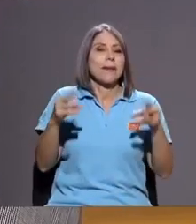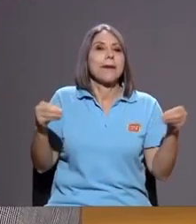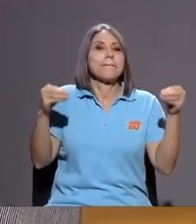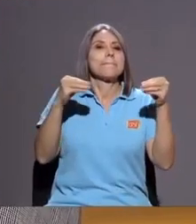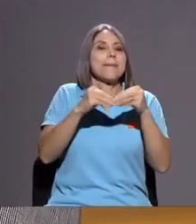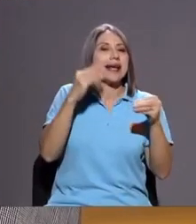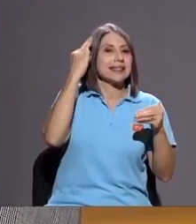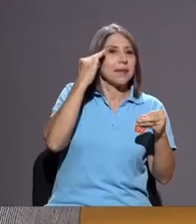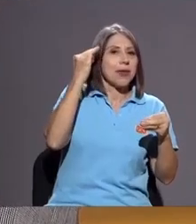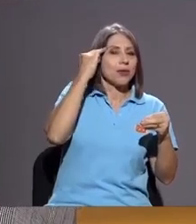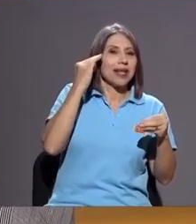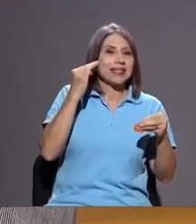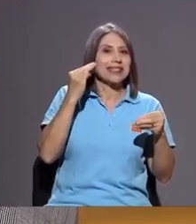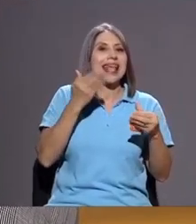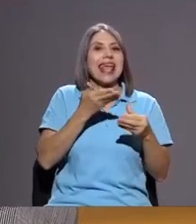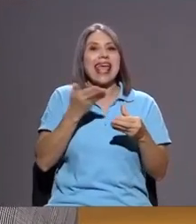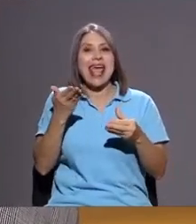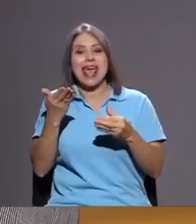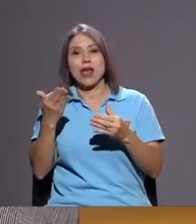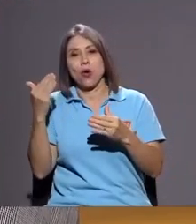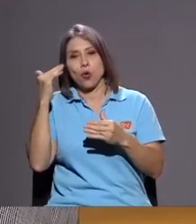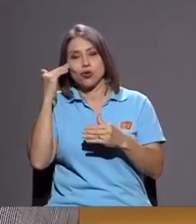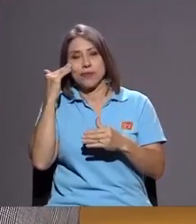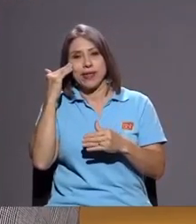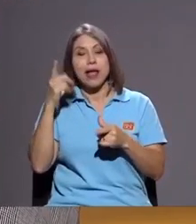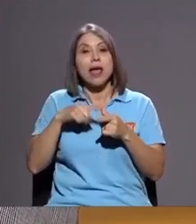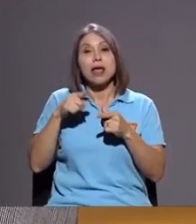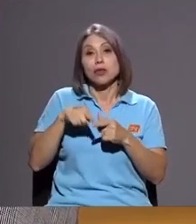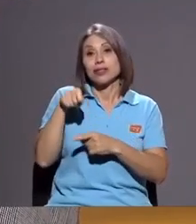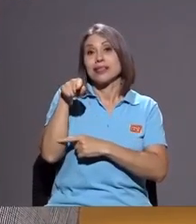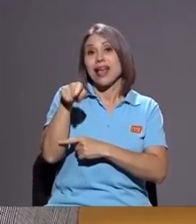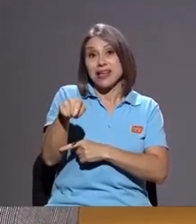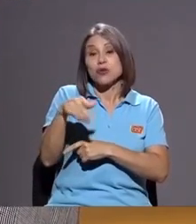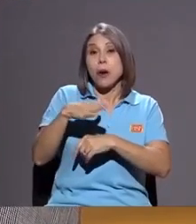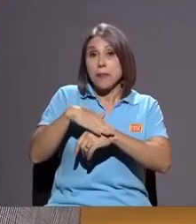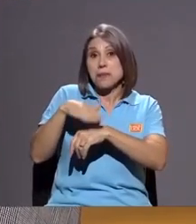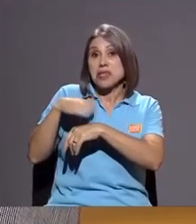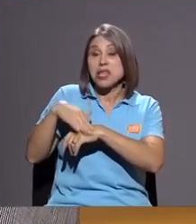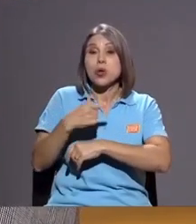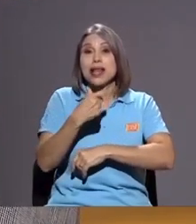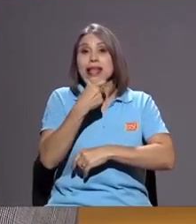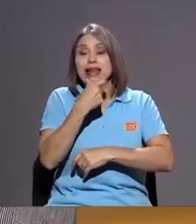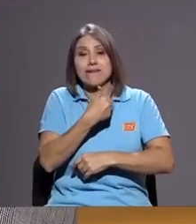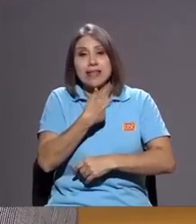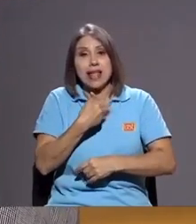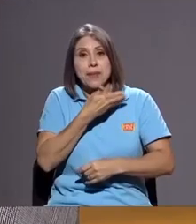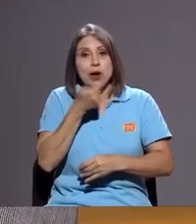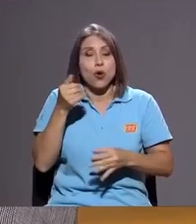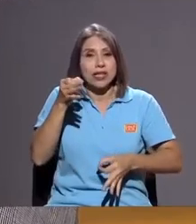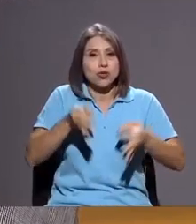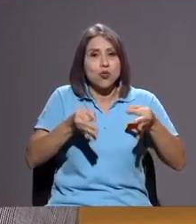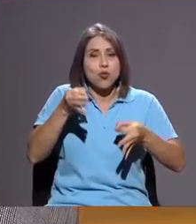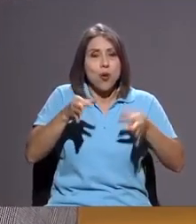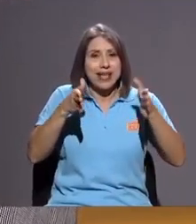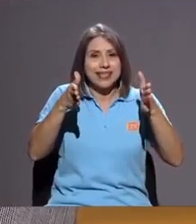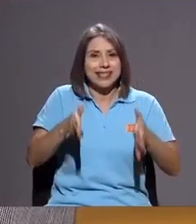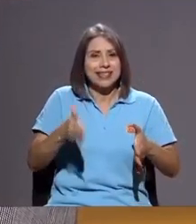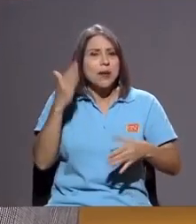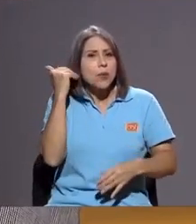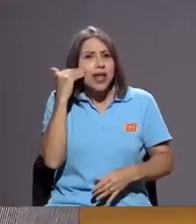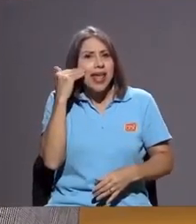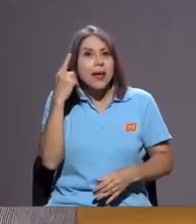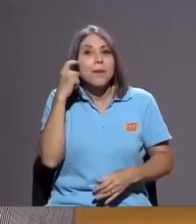madurez que de conocimiento. Y entonces eso ha permitido que tengan los mejores jueces. ¿Por qué? Porque lo que hacen es elegir a